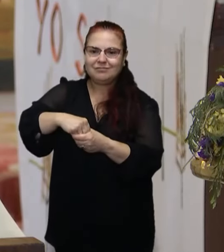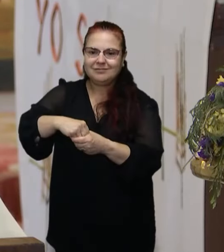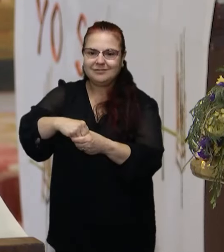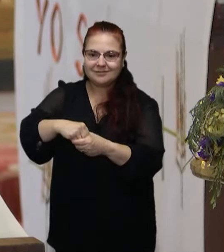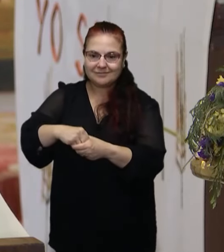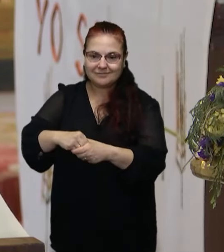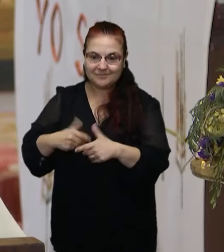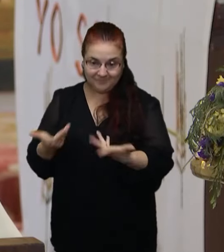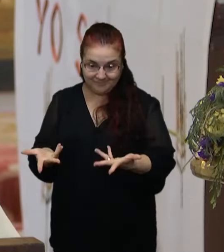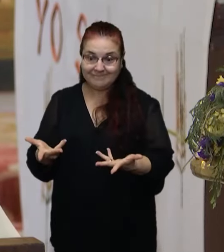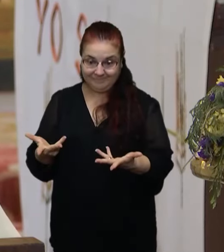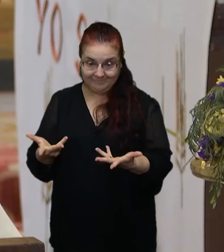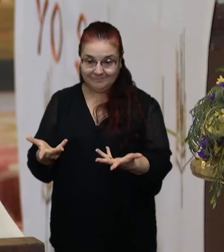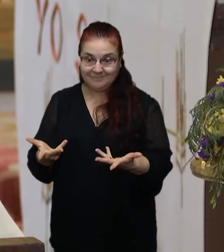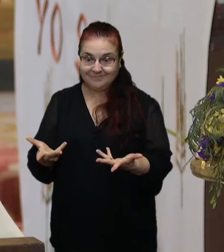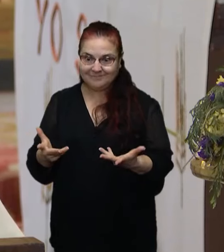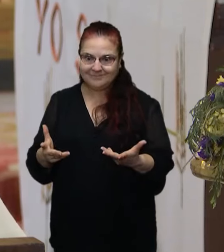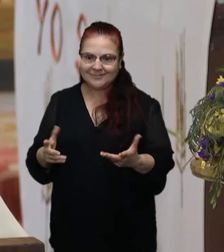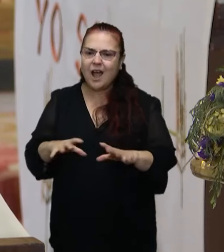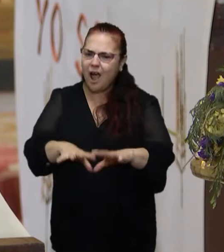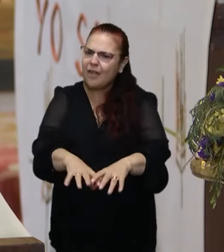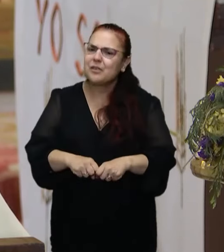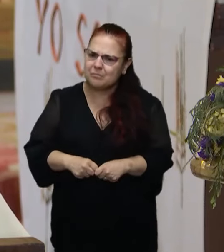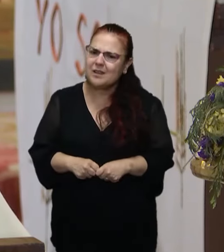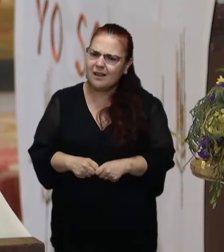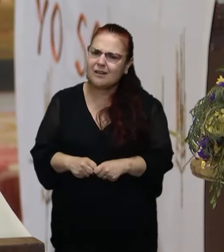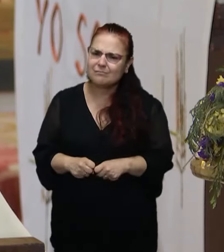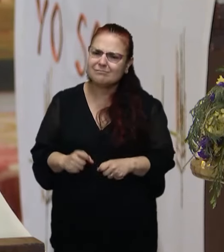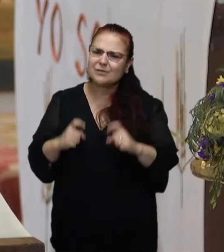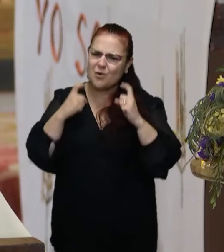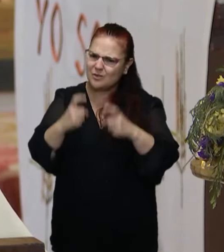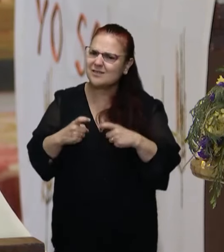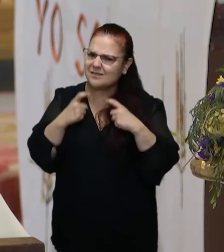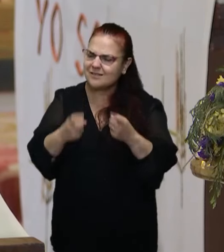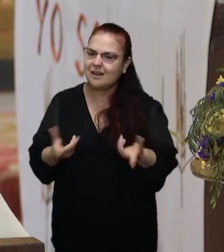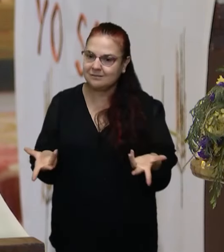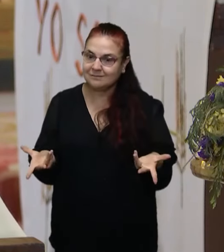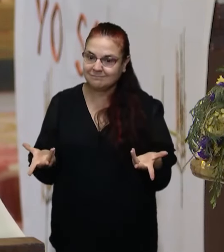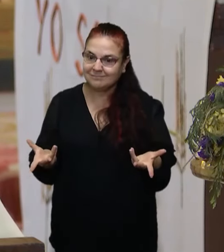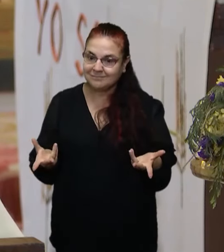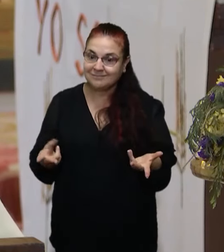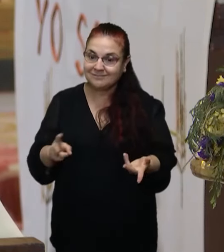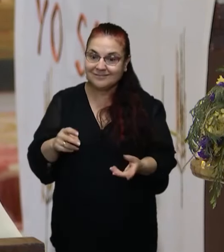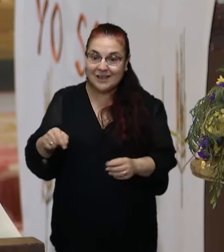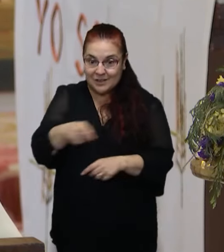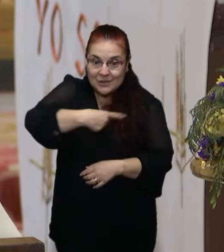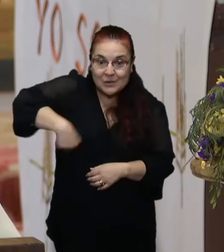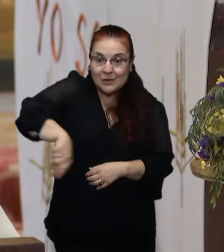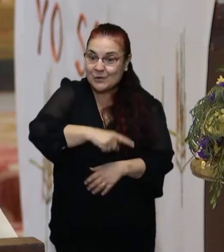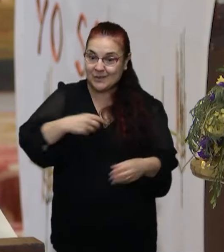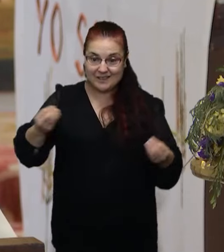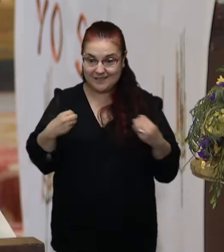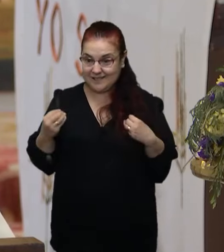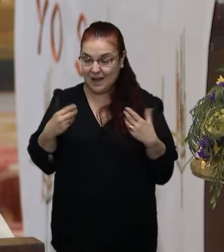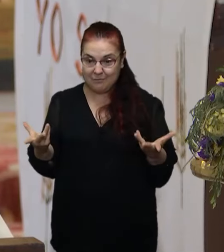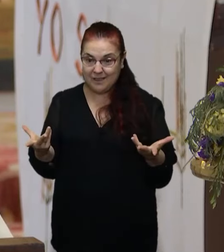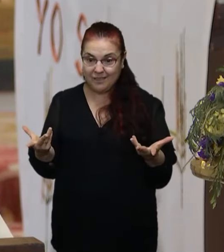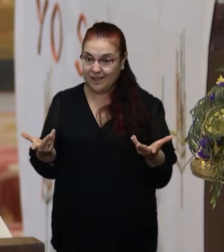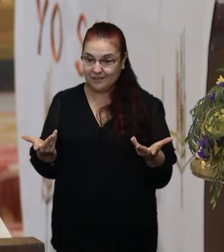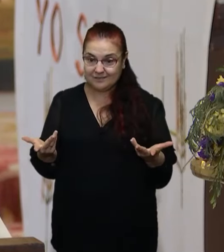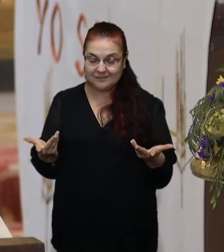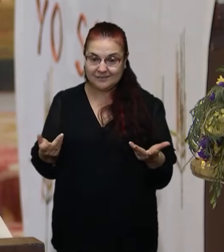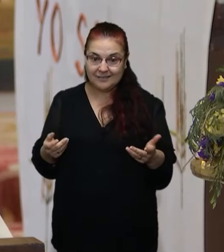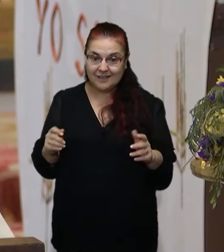A lo mejor nos cuesta aceptar eso, que lo más valioso de nuestra vida no nos lo hemos dado